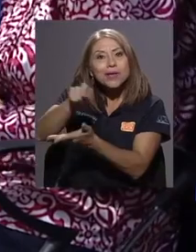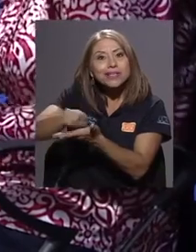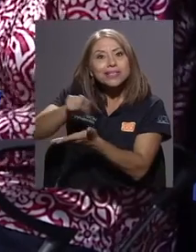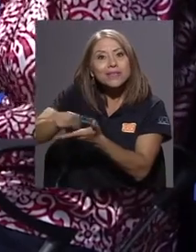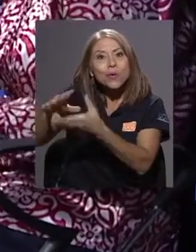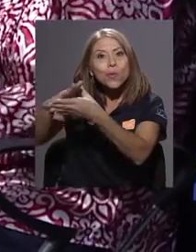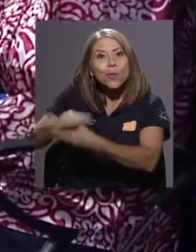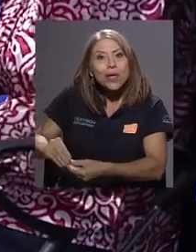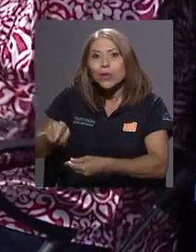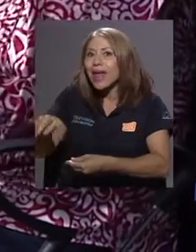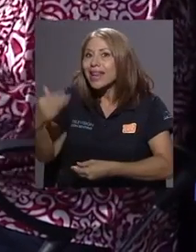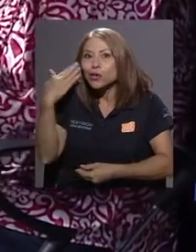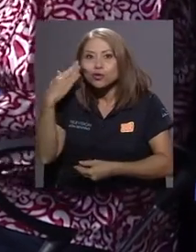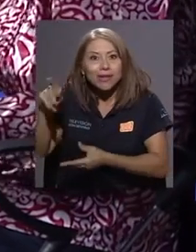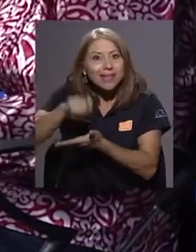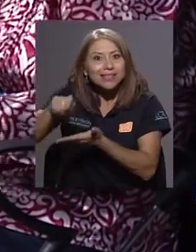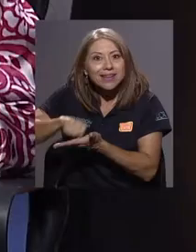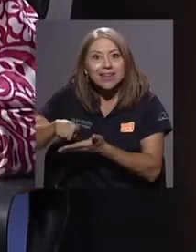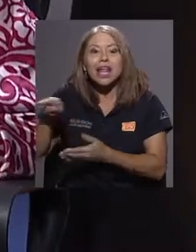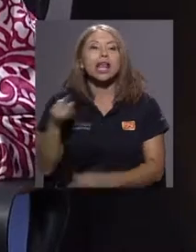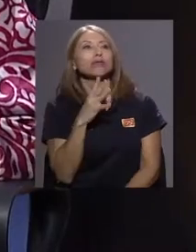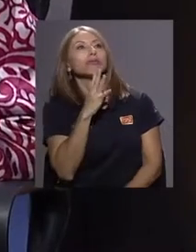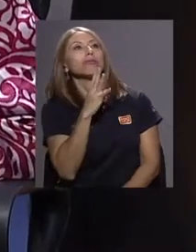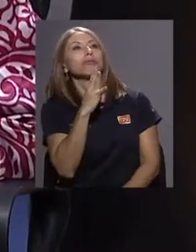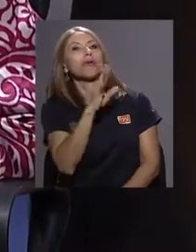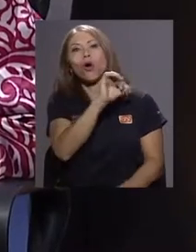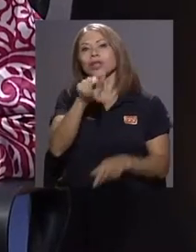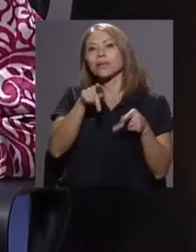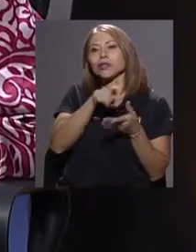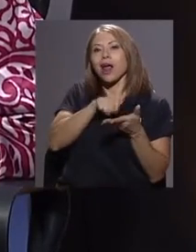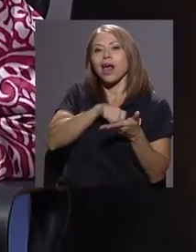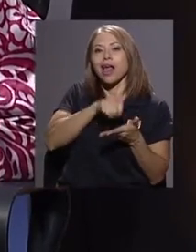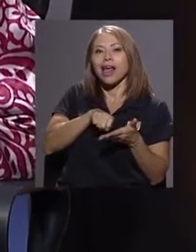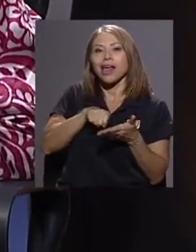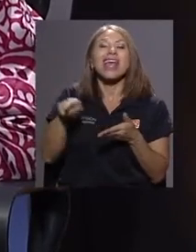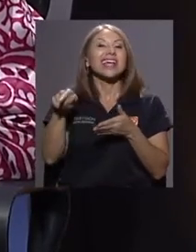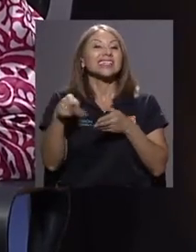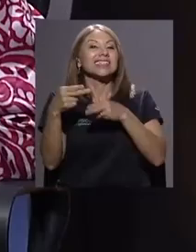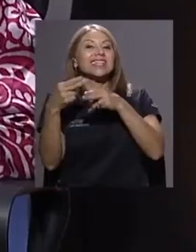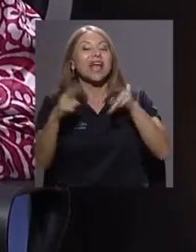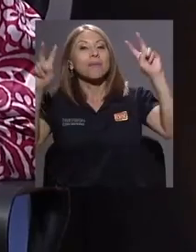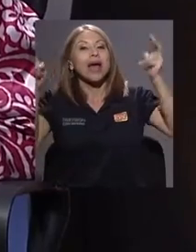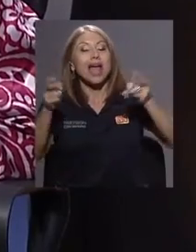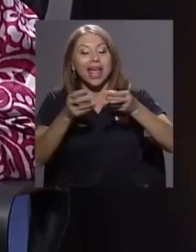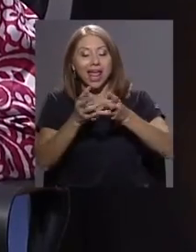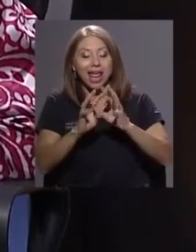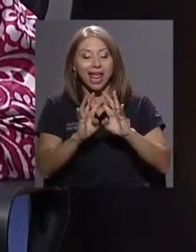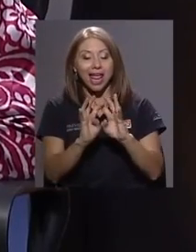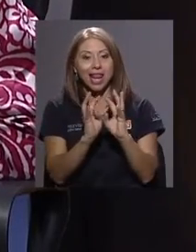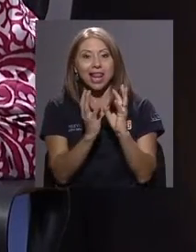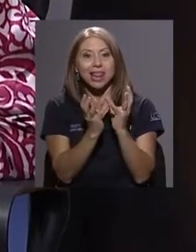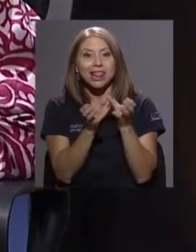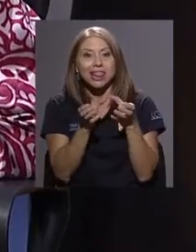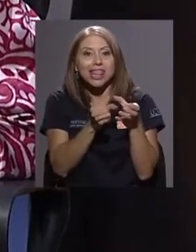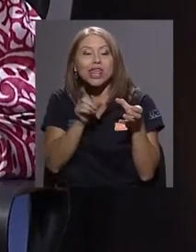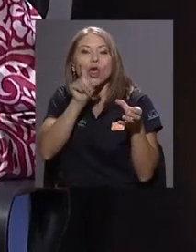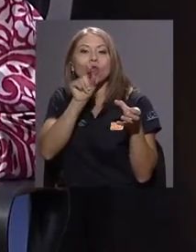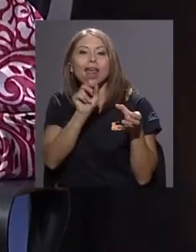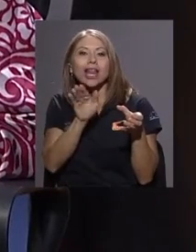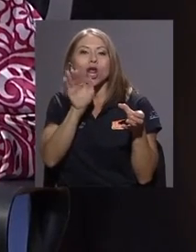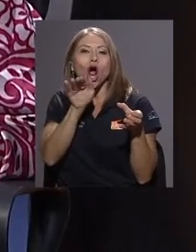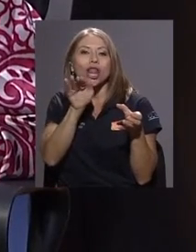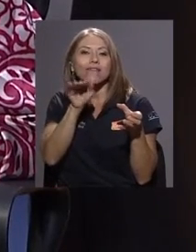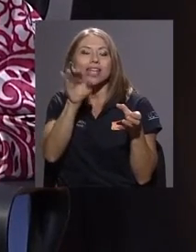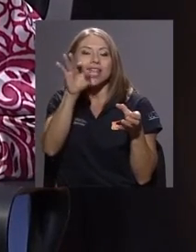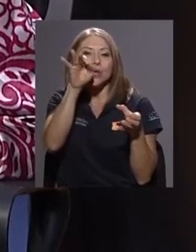sin saber escribir él lo dictó un cuento que se llama el nido del colibrí y le hizo los dibujos entonces es